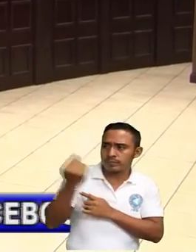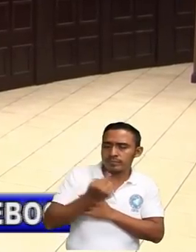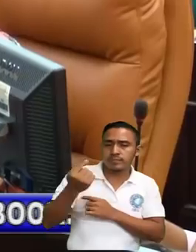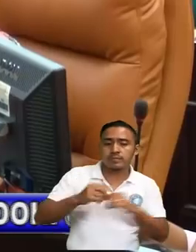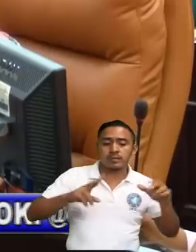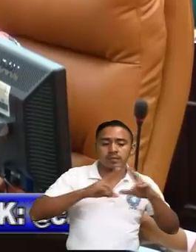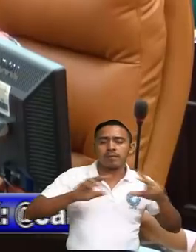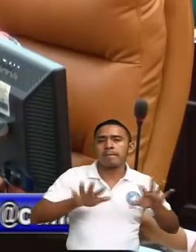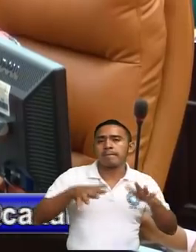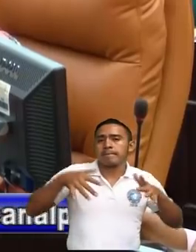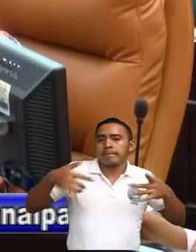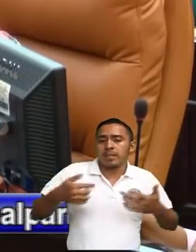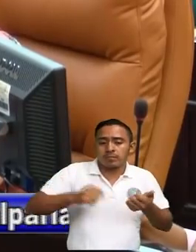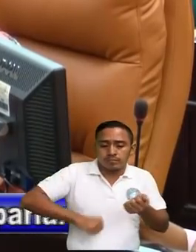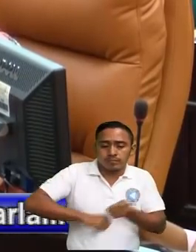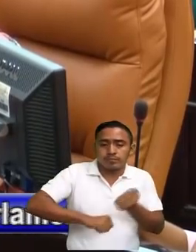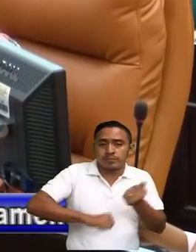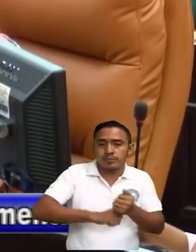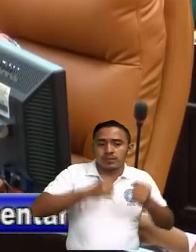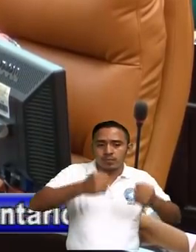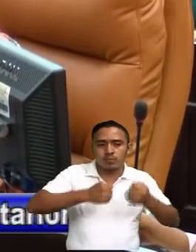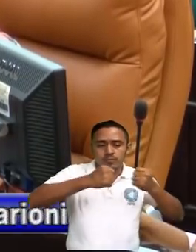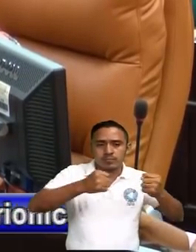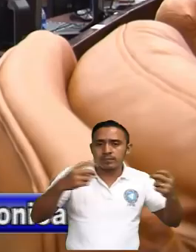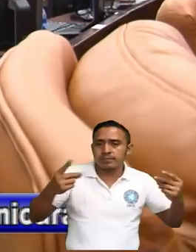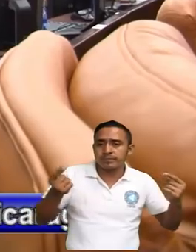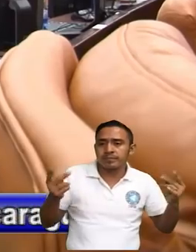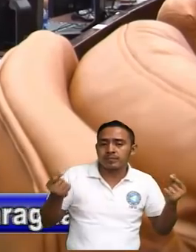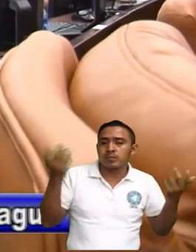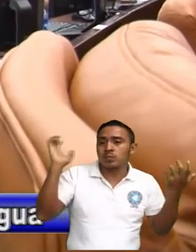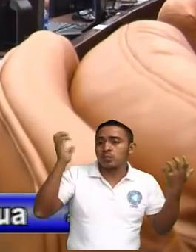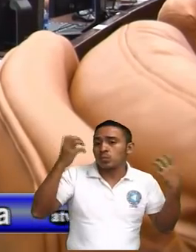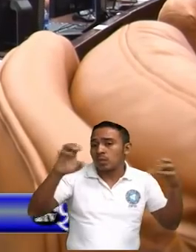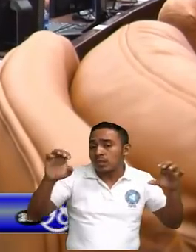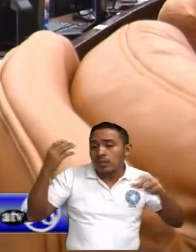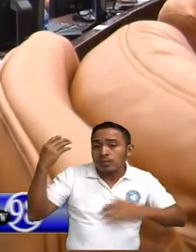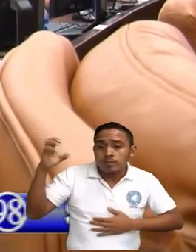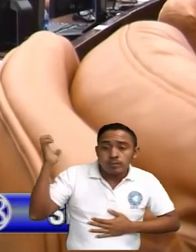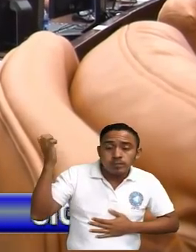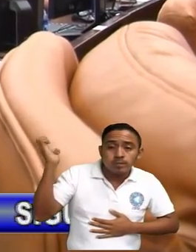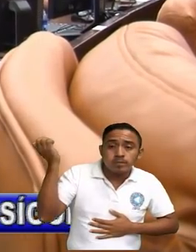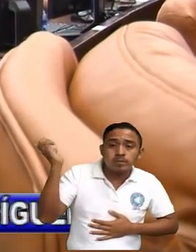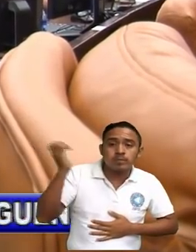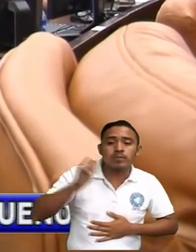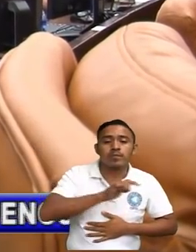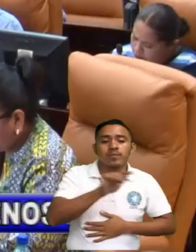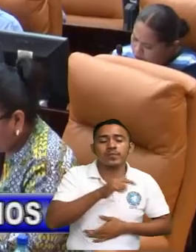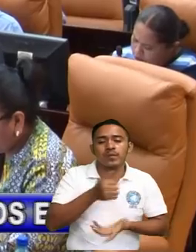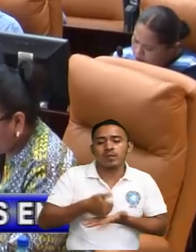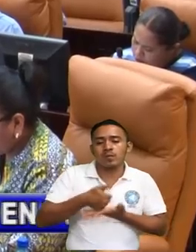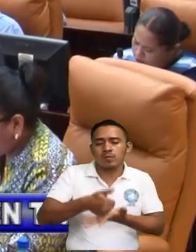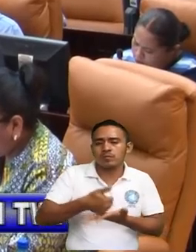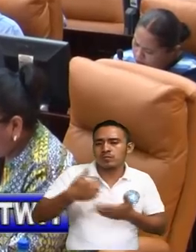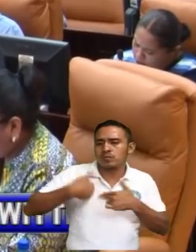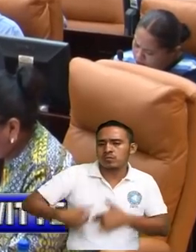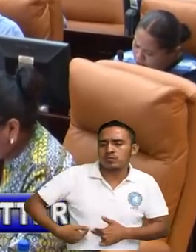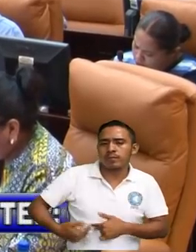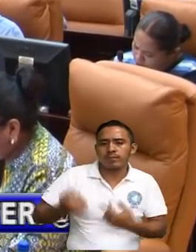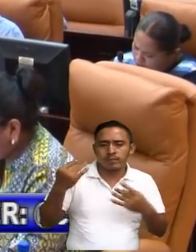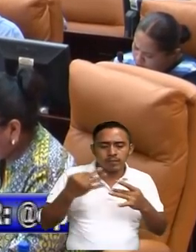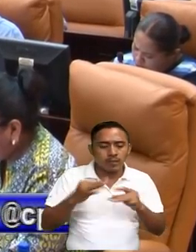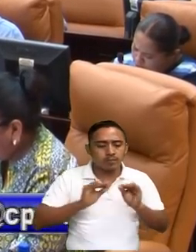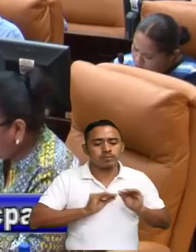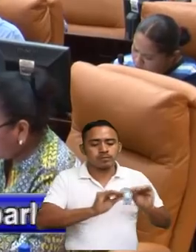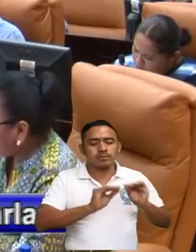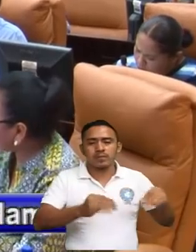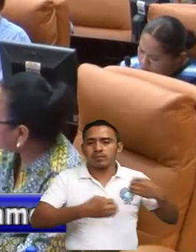Nicaragua con el objetivo de fortalecer las capacidades de respuesta ante desastres naturales y desarrollo de labores humanitarias, así como para el adiestramiento de